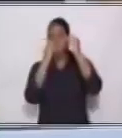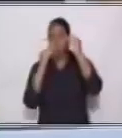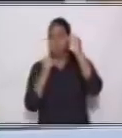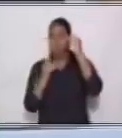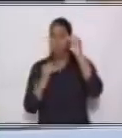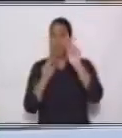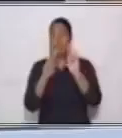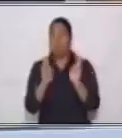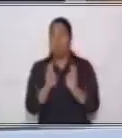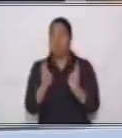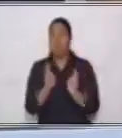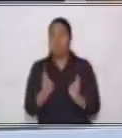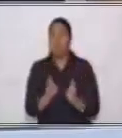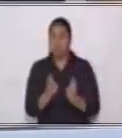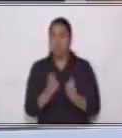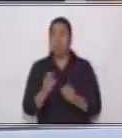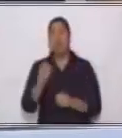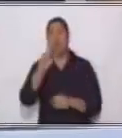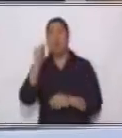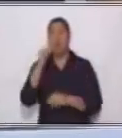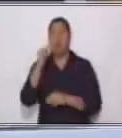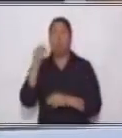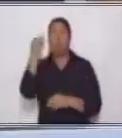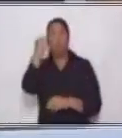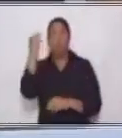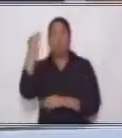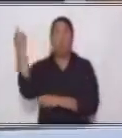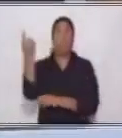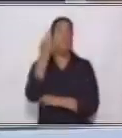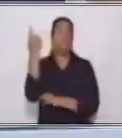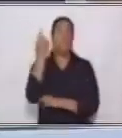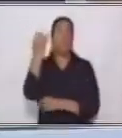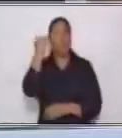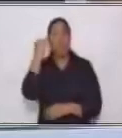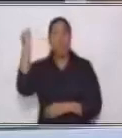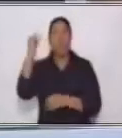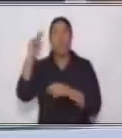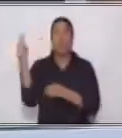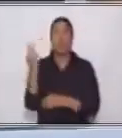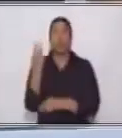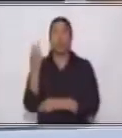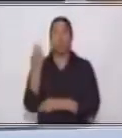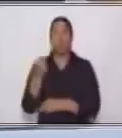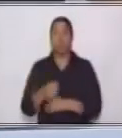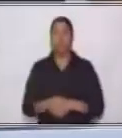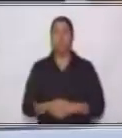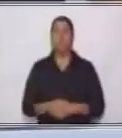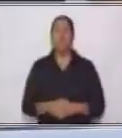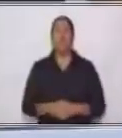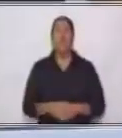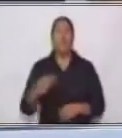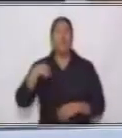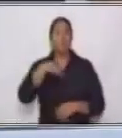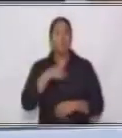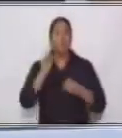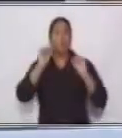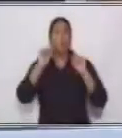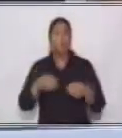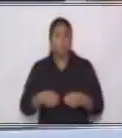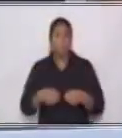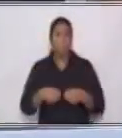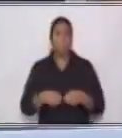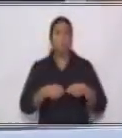principales y las ideas secundarias, para que al relacionarlas podamos nosotros redactar nuestro